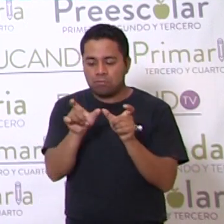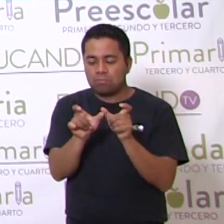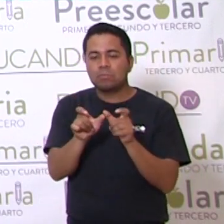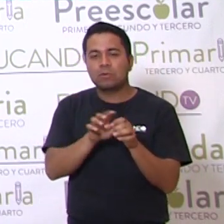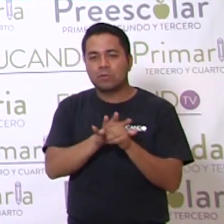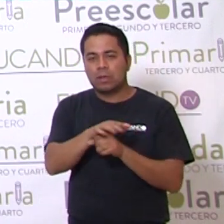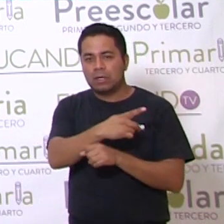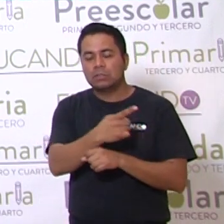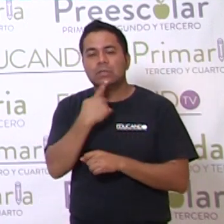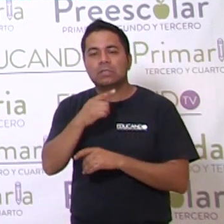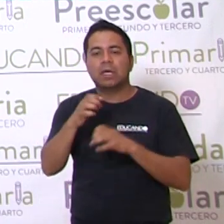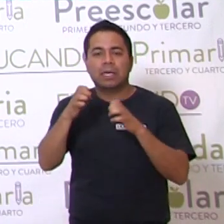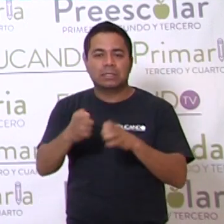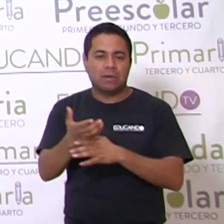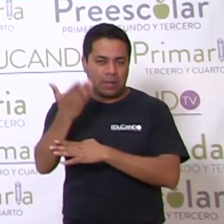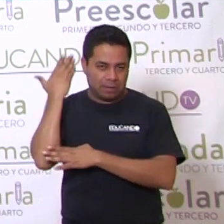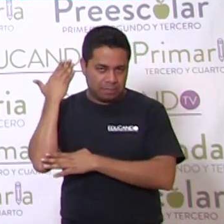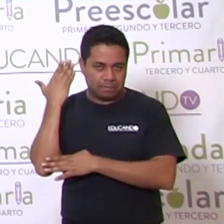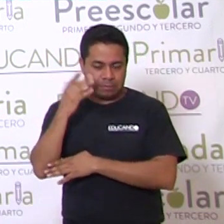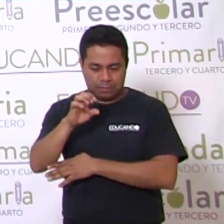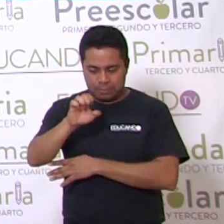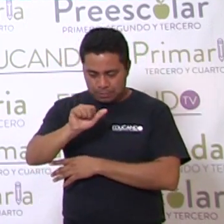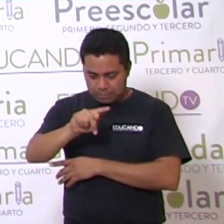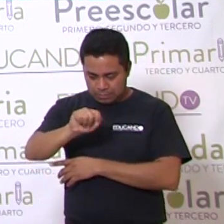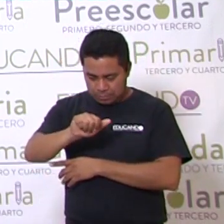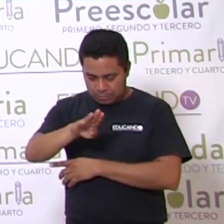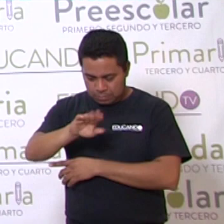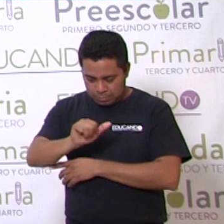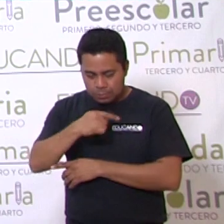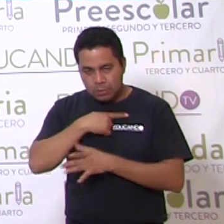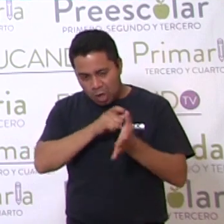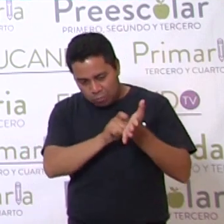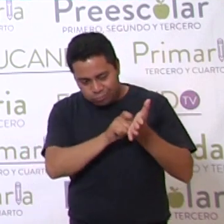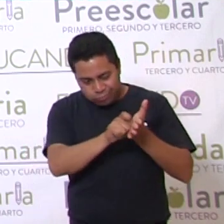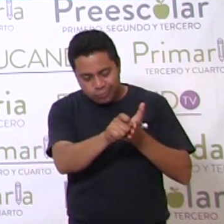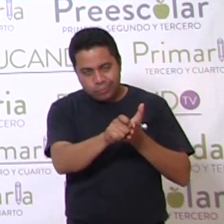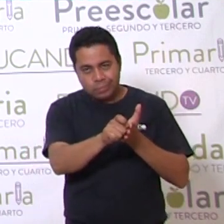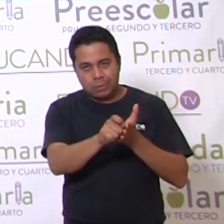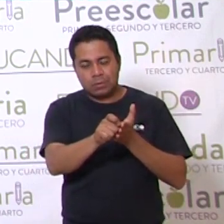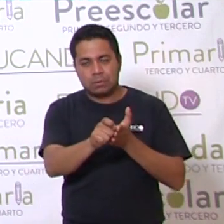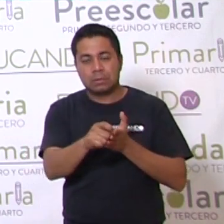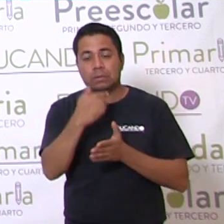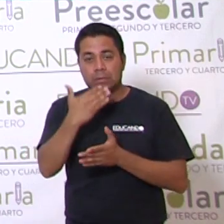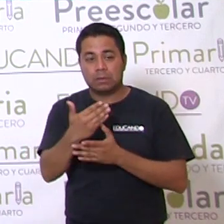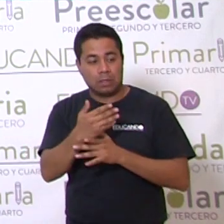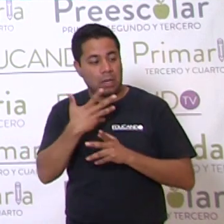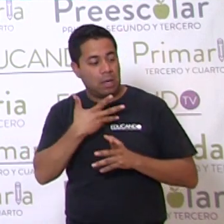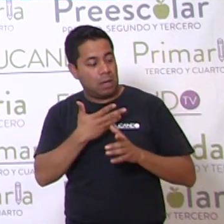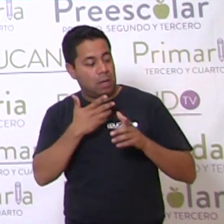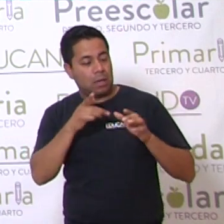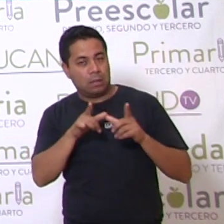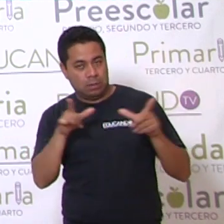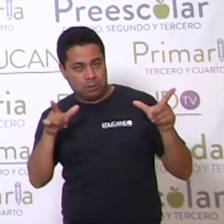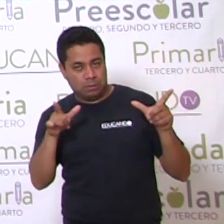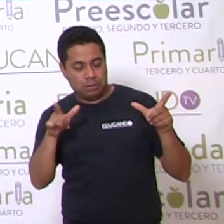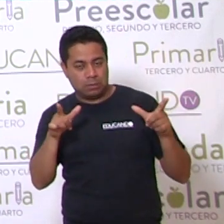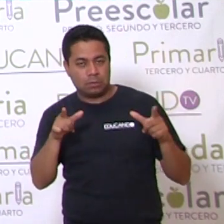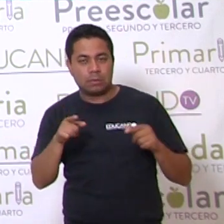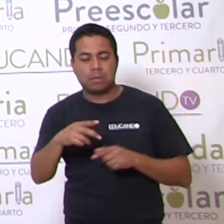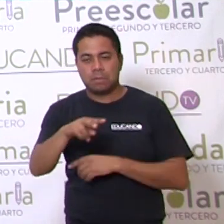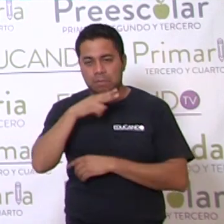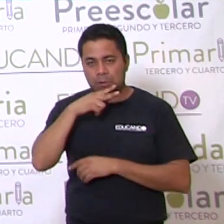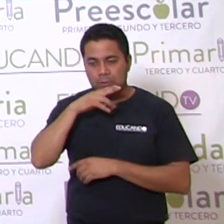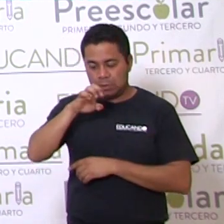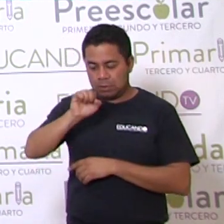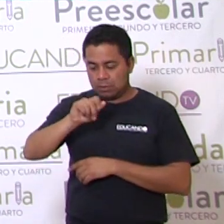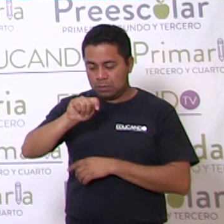es estaba, ¿verdad? Voy a subrayarlo. Bien, ahí está subrayado. El verbo